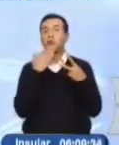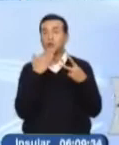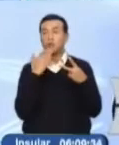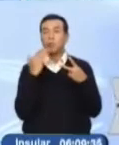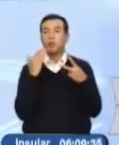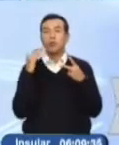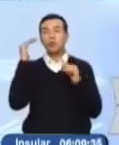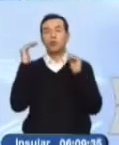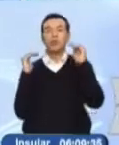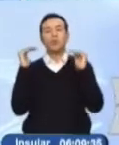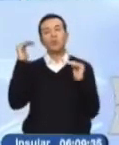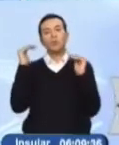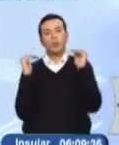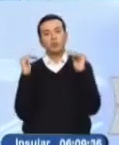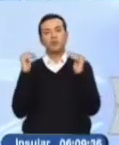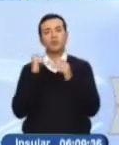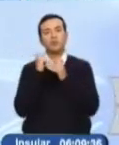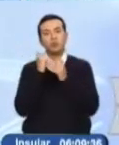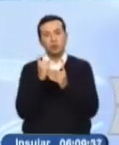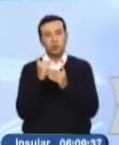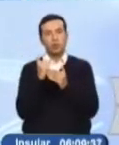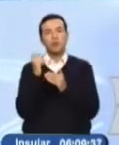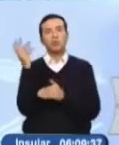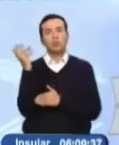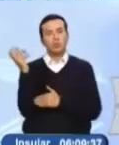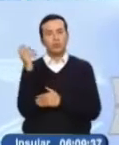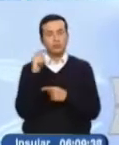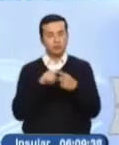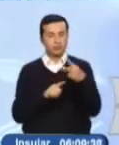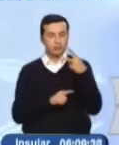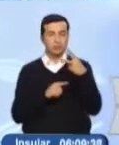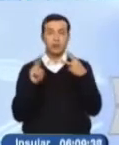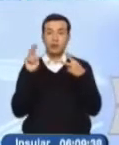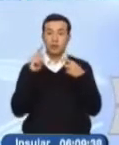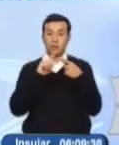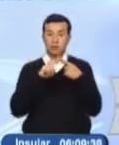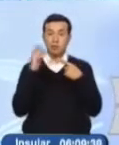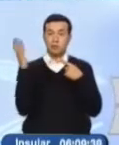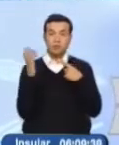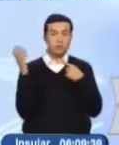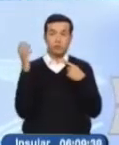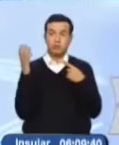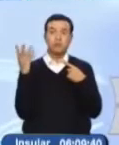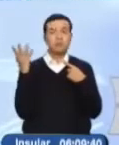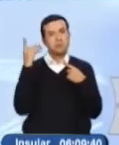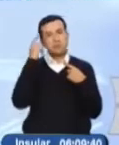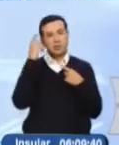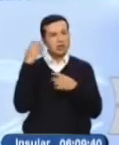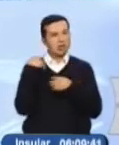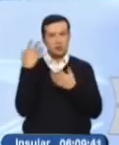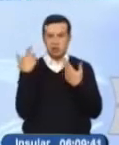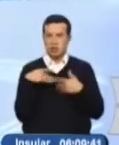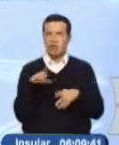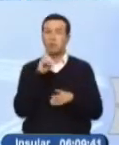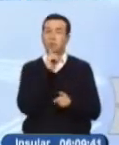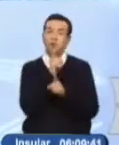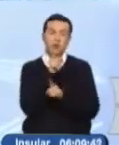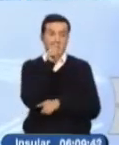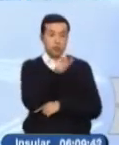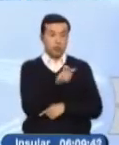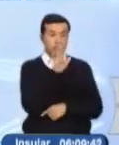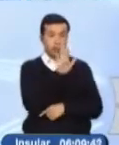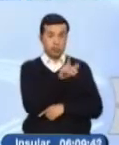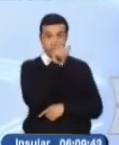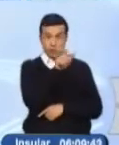compensación o el beneficio de la compensación por jubilación el tema de las pensiones está absolutamente garantizado es decir el momento en